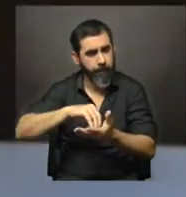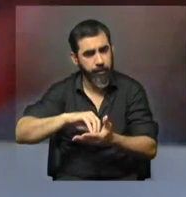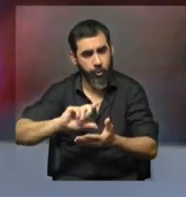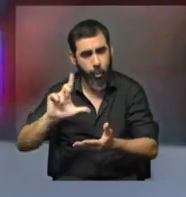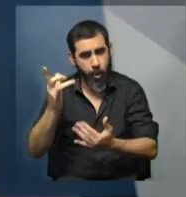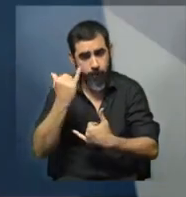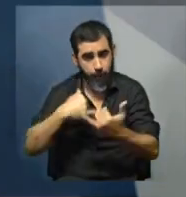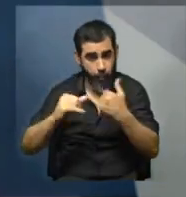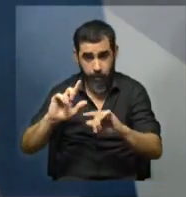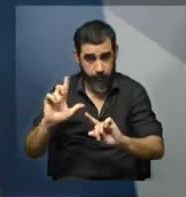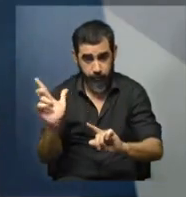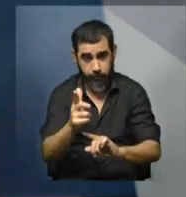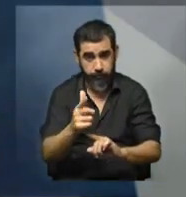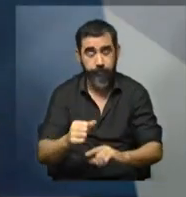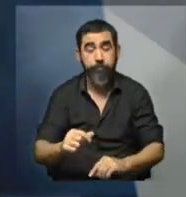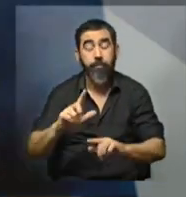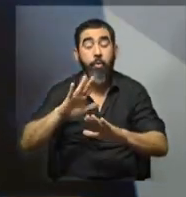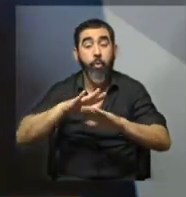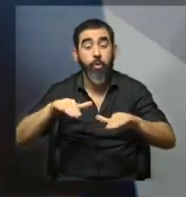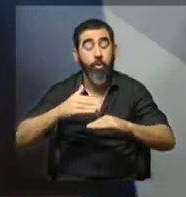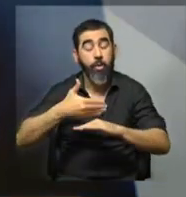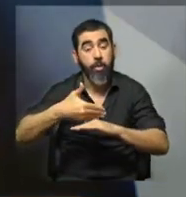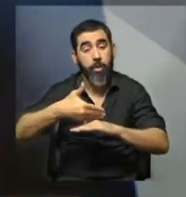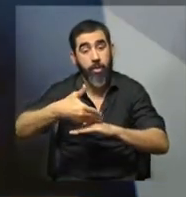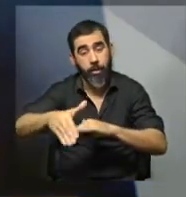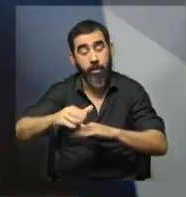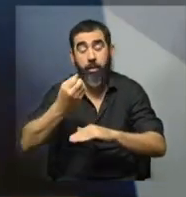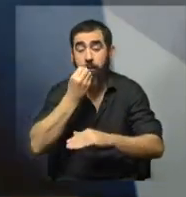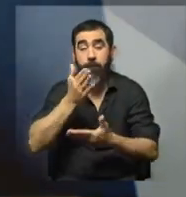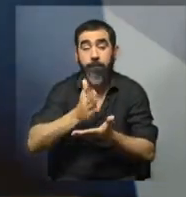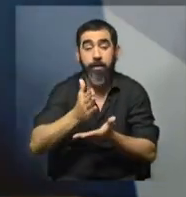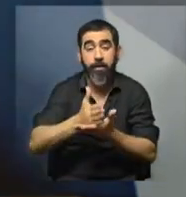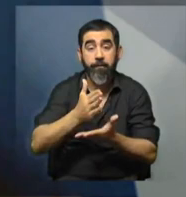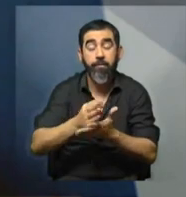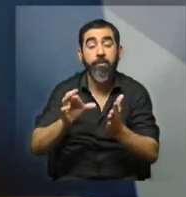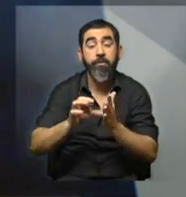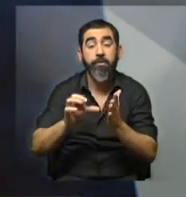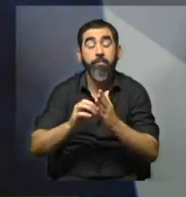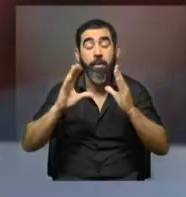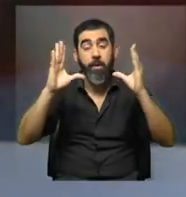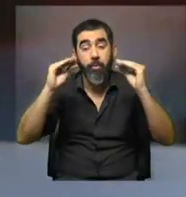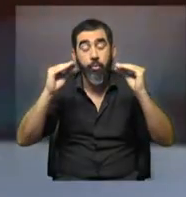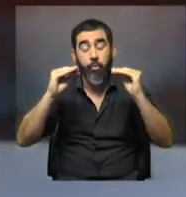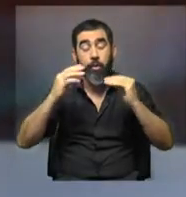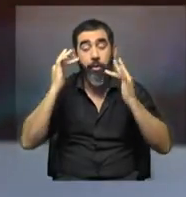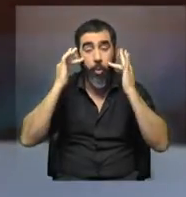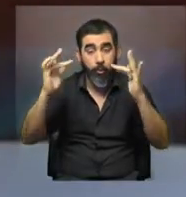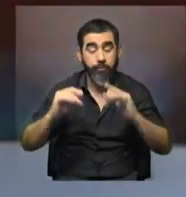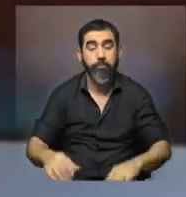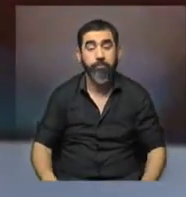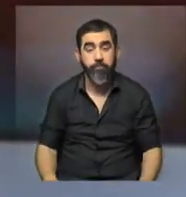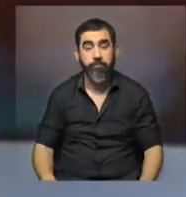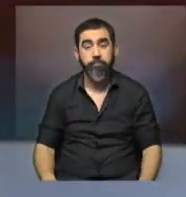No encontramos. Y nuestros niños son tardíos y una vez más se benefician del sistema de turnos de la educación. Sí, también